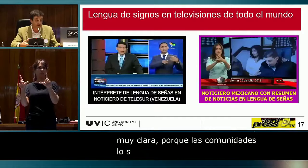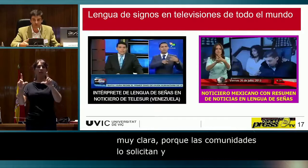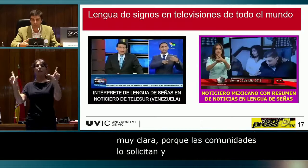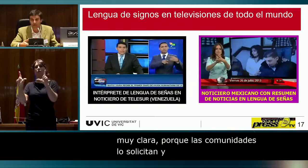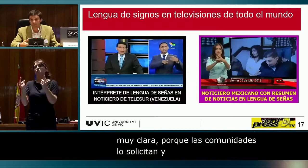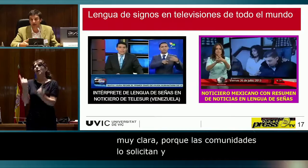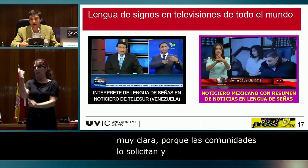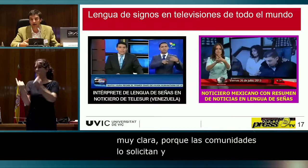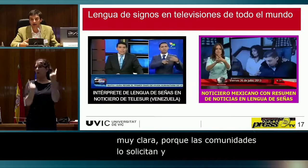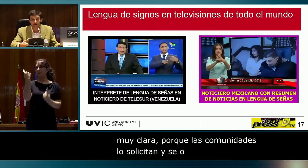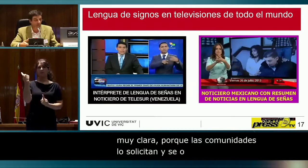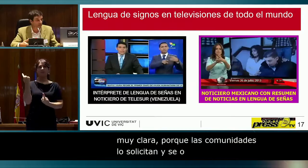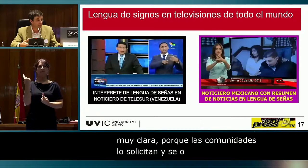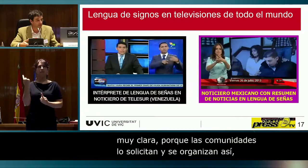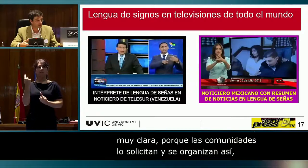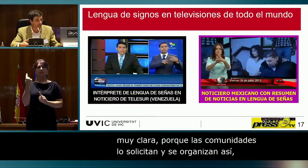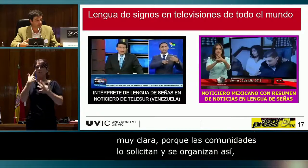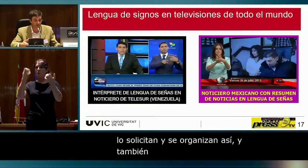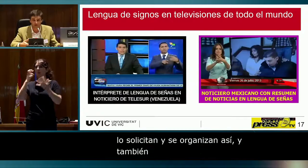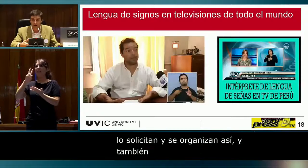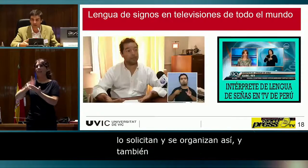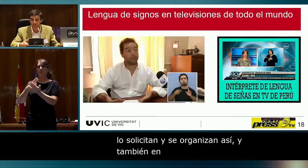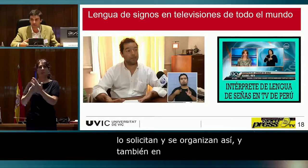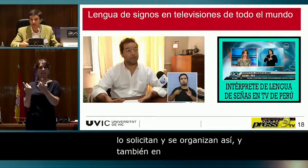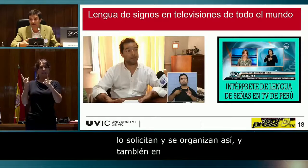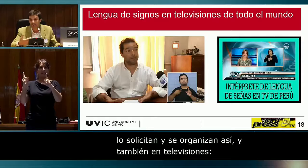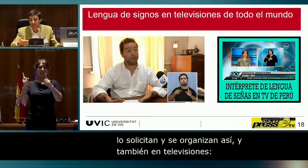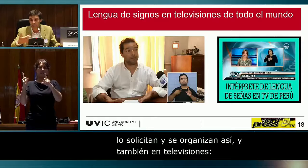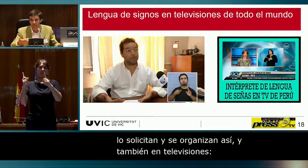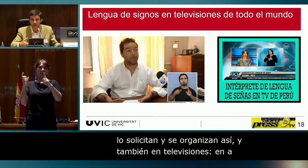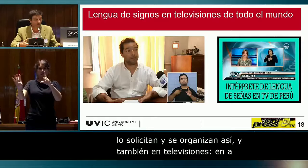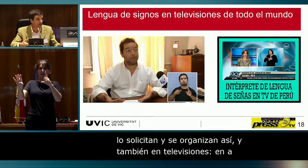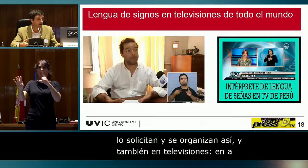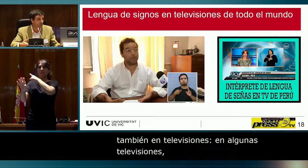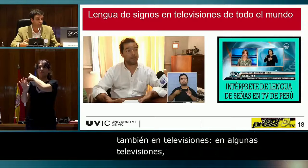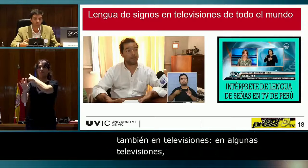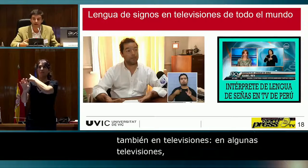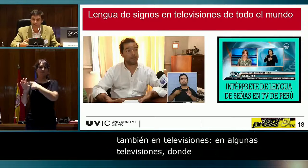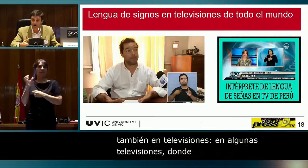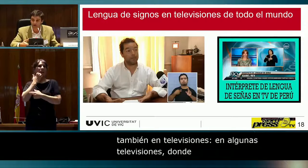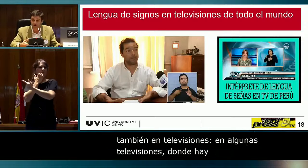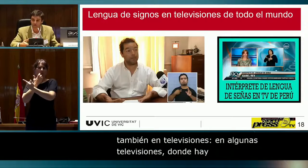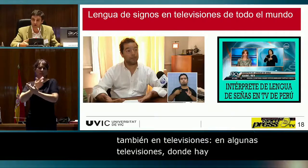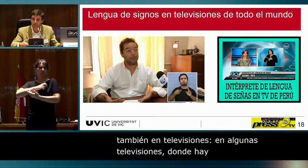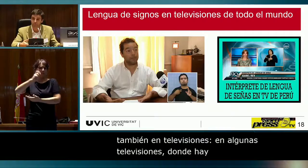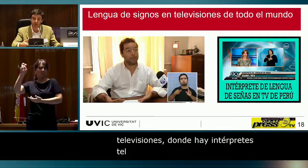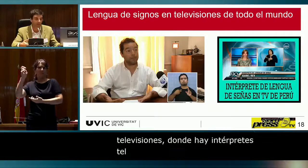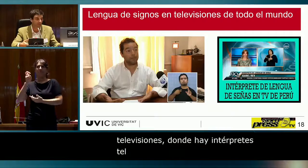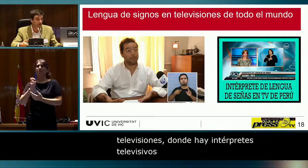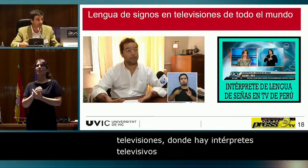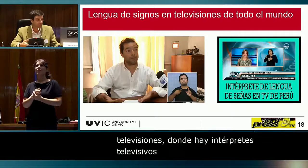televisiones donde hay intérpretes televisivos. Aquí ven más ejemplos, podríamos añadir muchos más. Aquí ven algunos